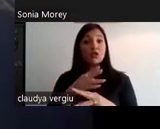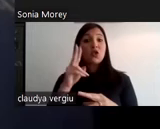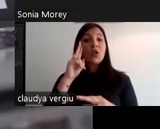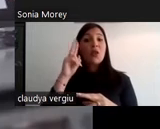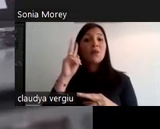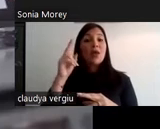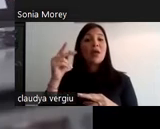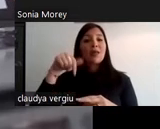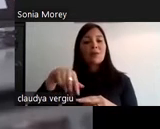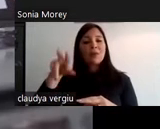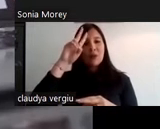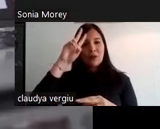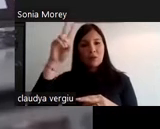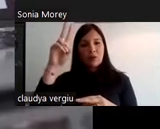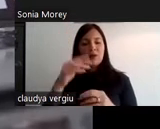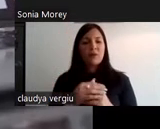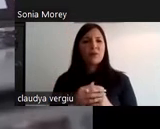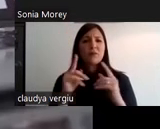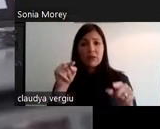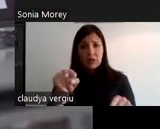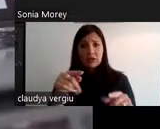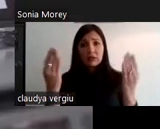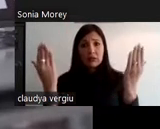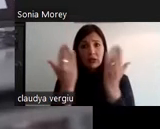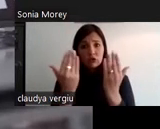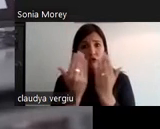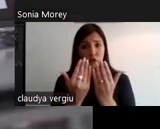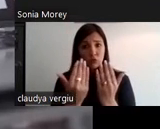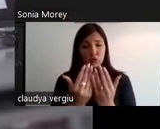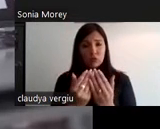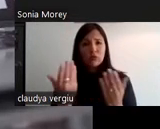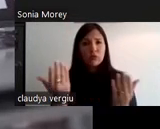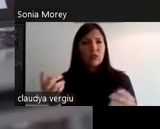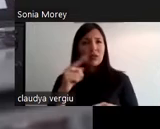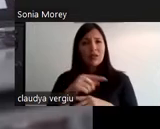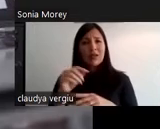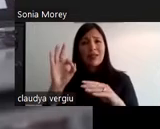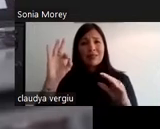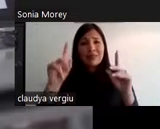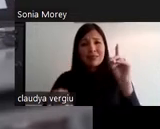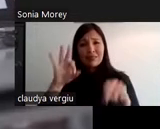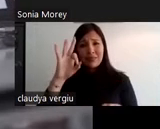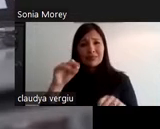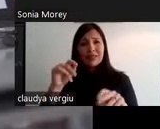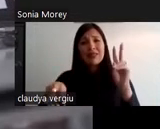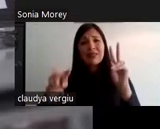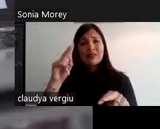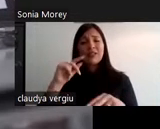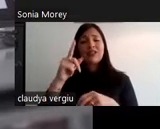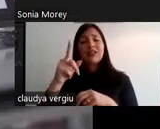nacional este estudio se realizó entre El Trece y diecisiete de julio de dos